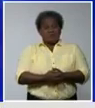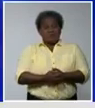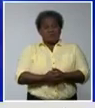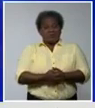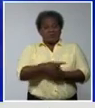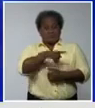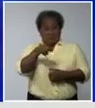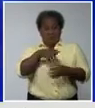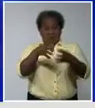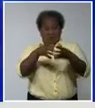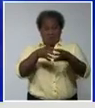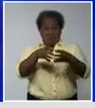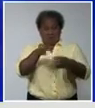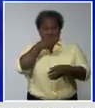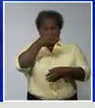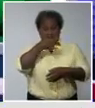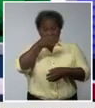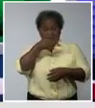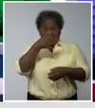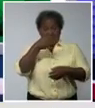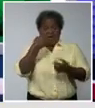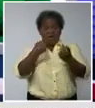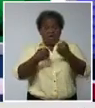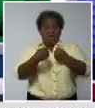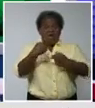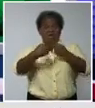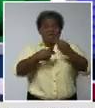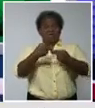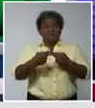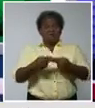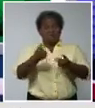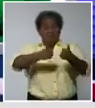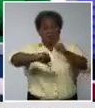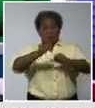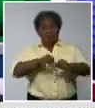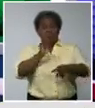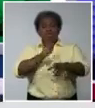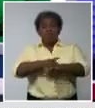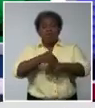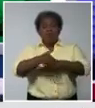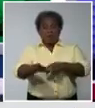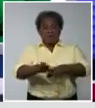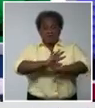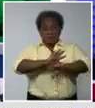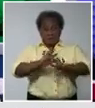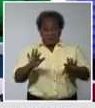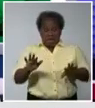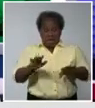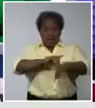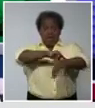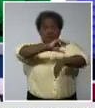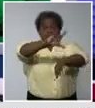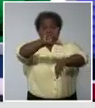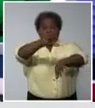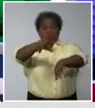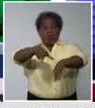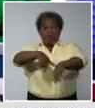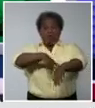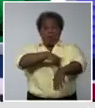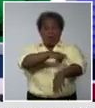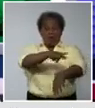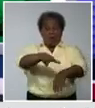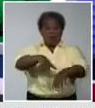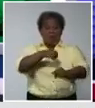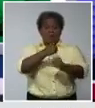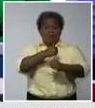expresaron algo que se hace con los laboratorios que inician, que hasta que no logren un tiempo de trabajo, pues